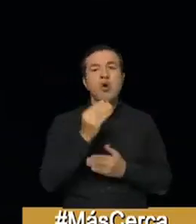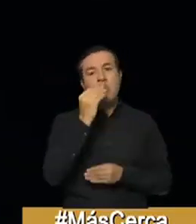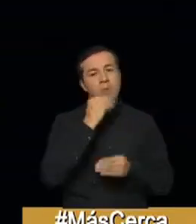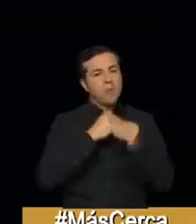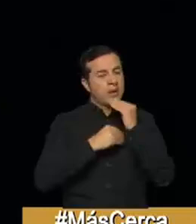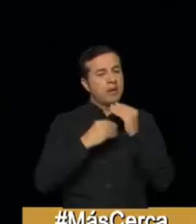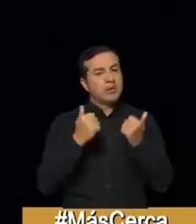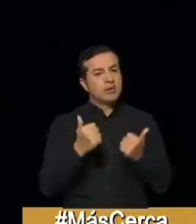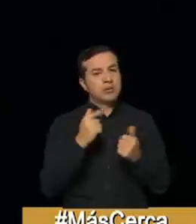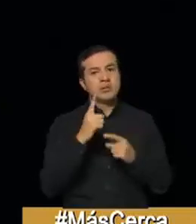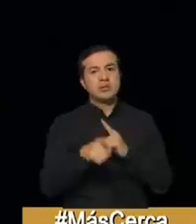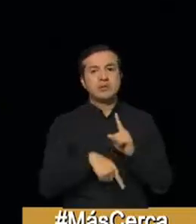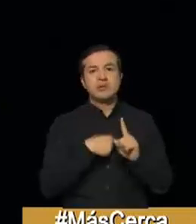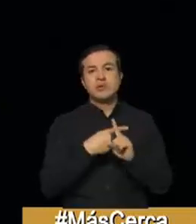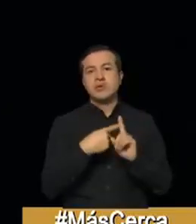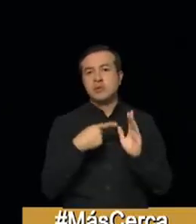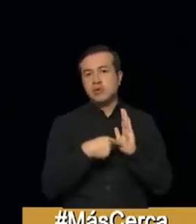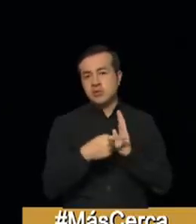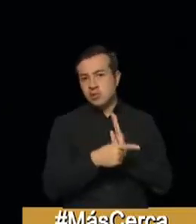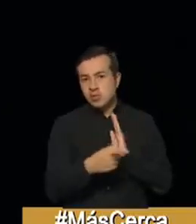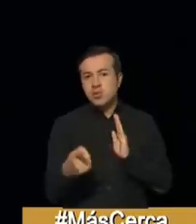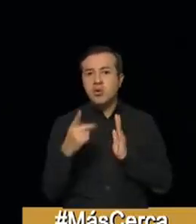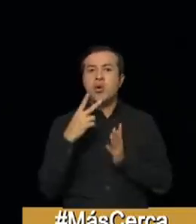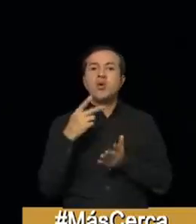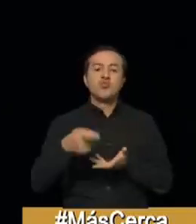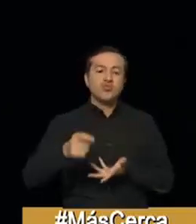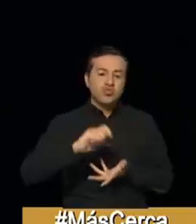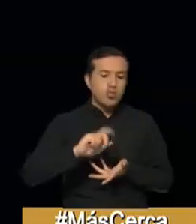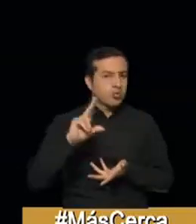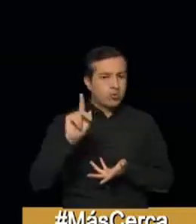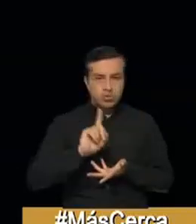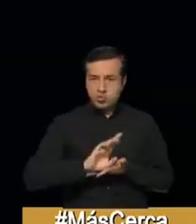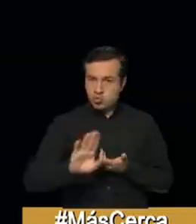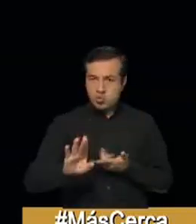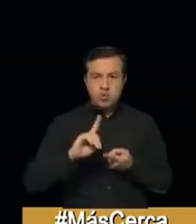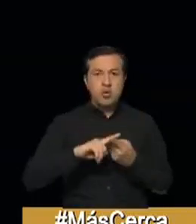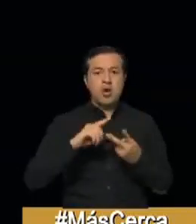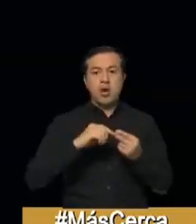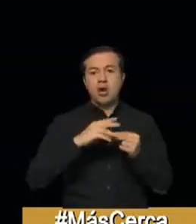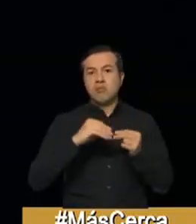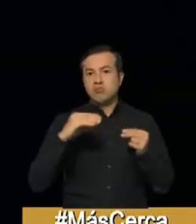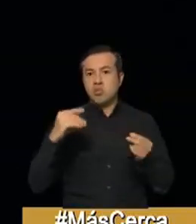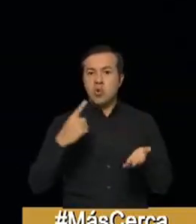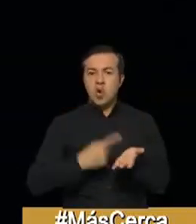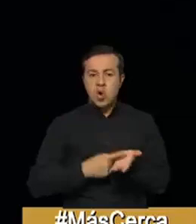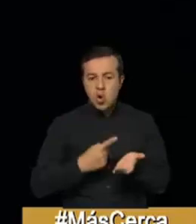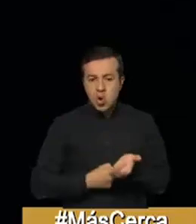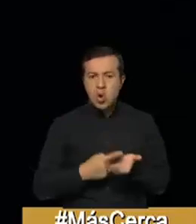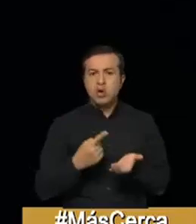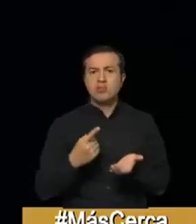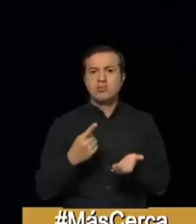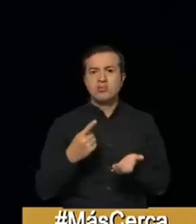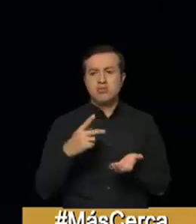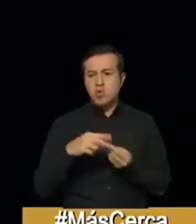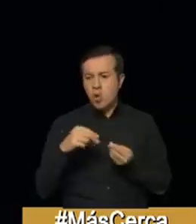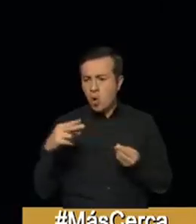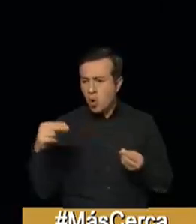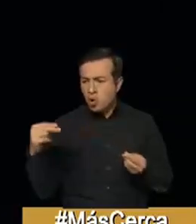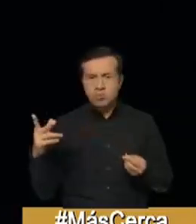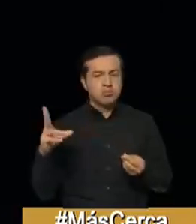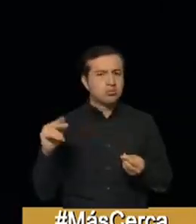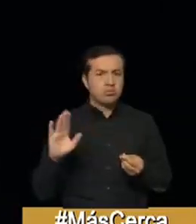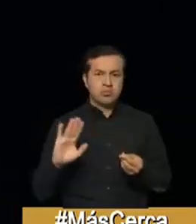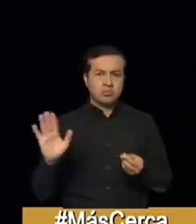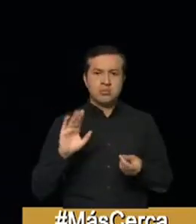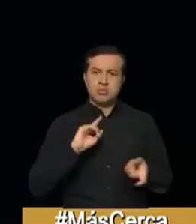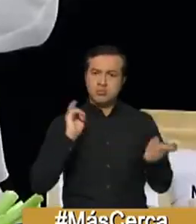quitando azúcar añadida, frituras, embutidos, que les va a hacer mal en su día a día. ¿Cómo se hace